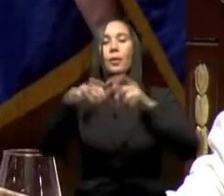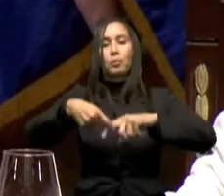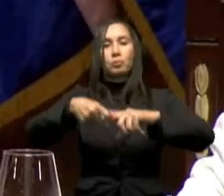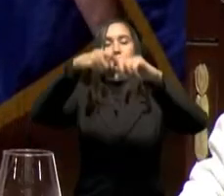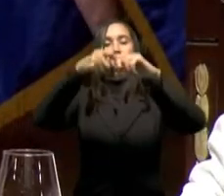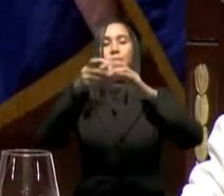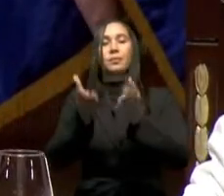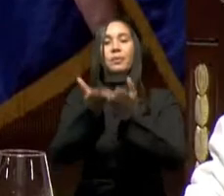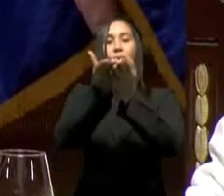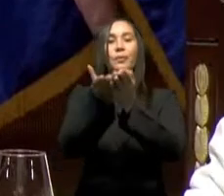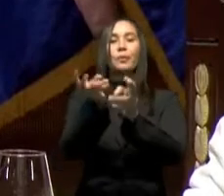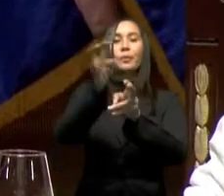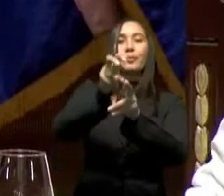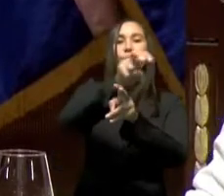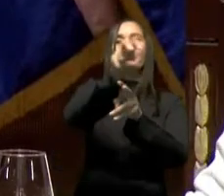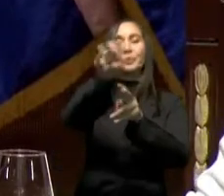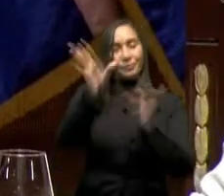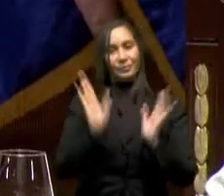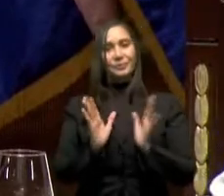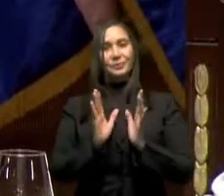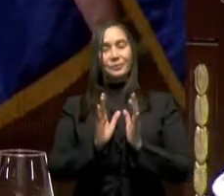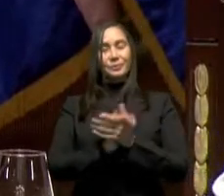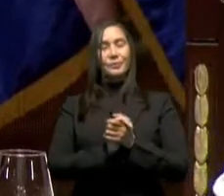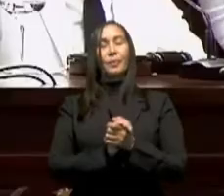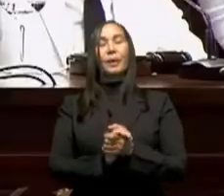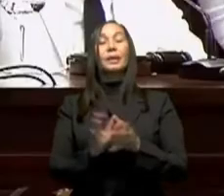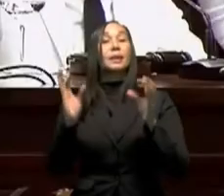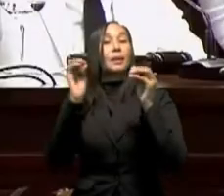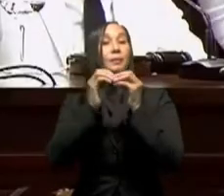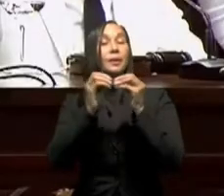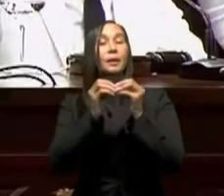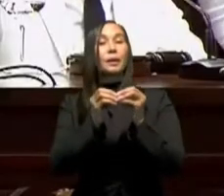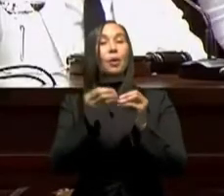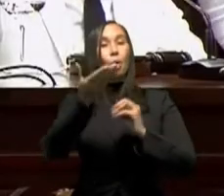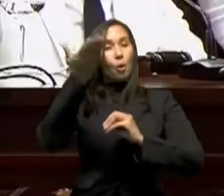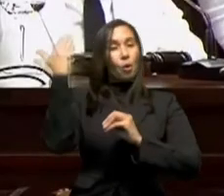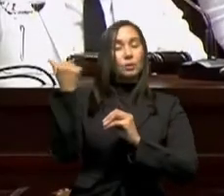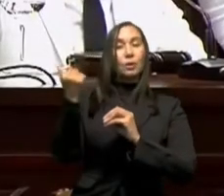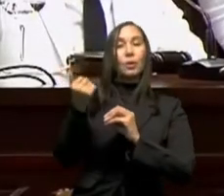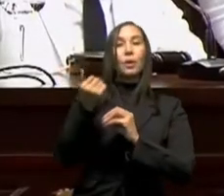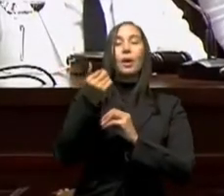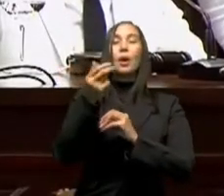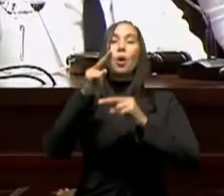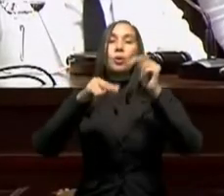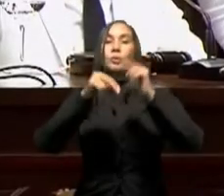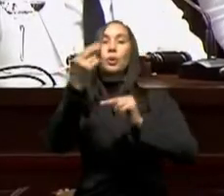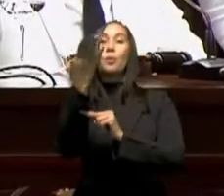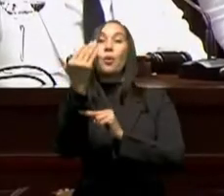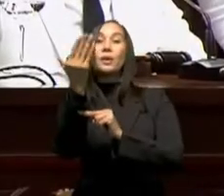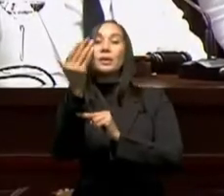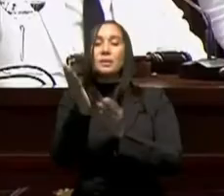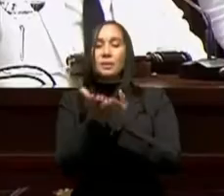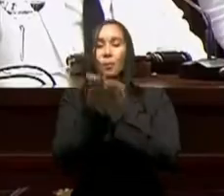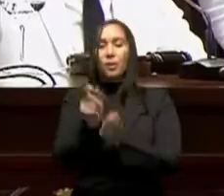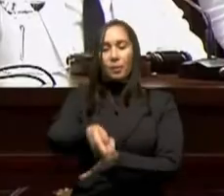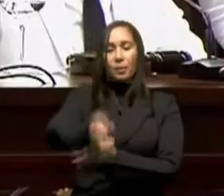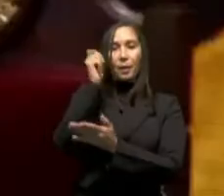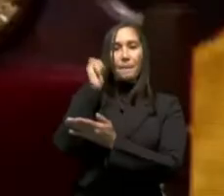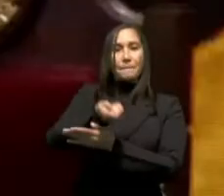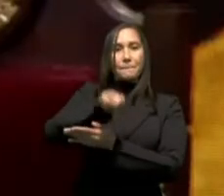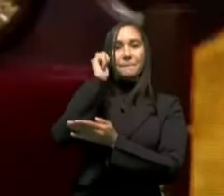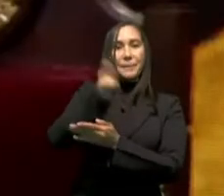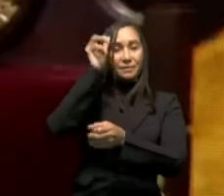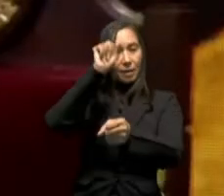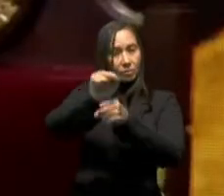norte del país, y a esto debemos agregar los más de 15 muelles pesqueros que construimos en diferentes puntos de la geografía